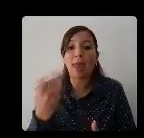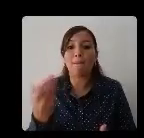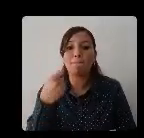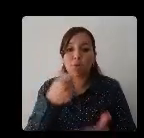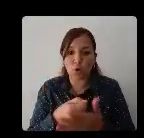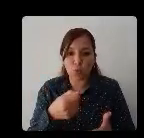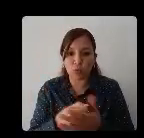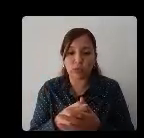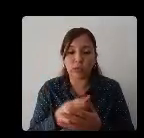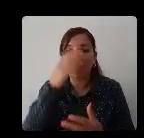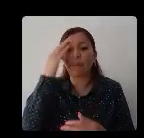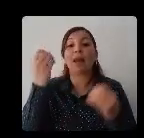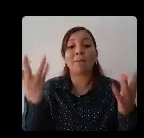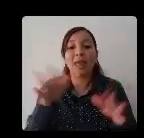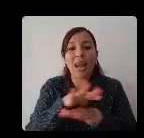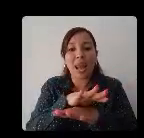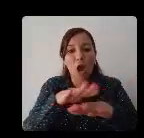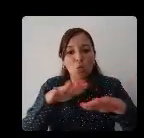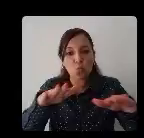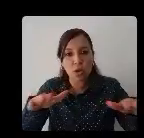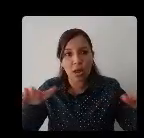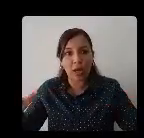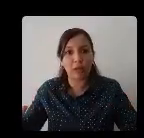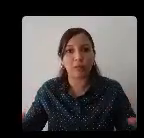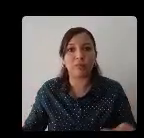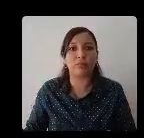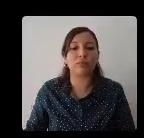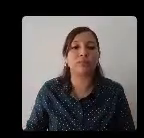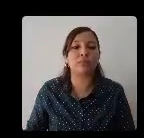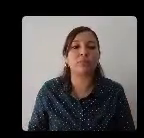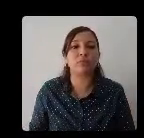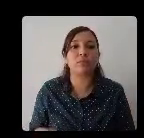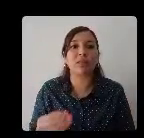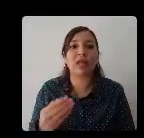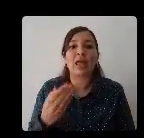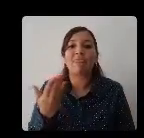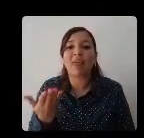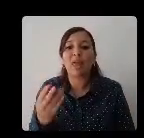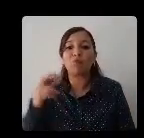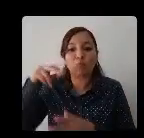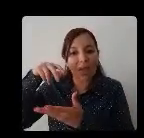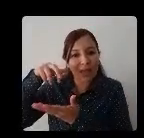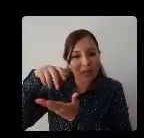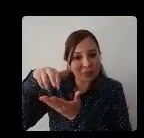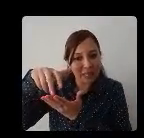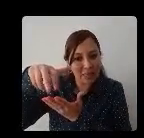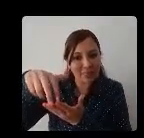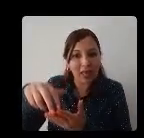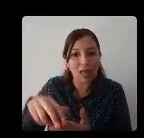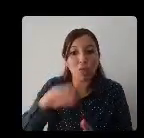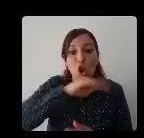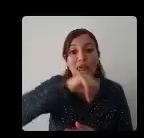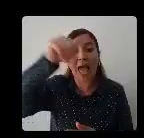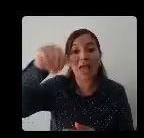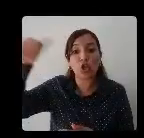estamos incursionando en el deporte de aventura, ¿no? Yo he creado